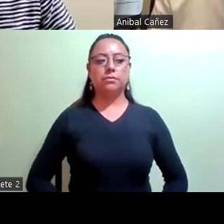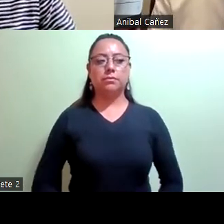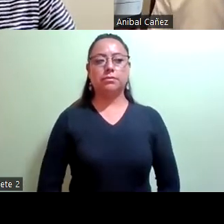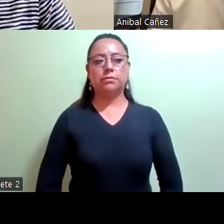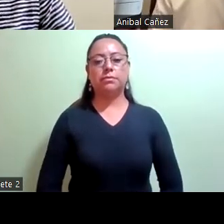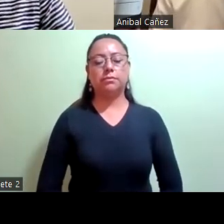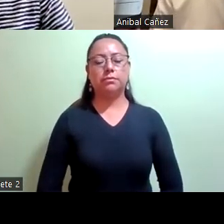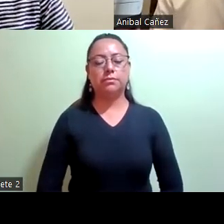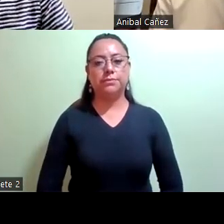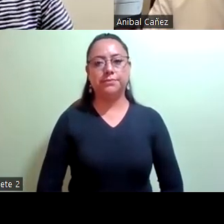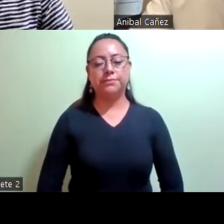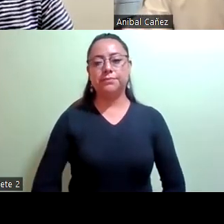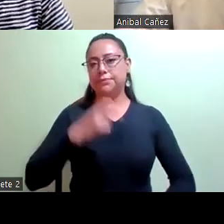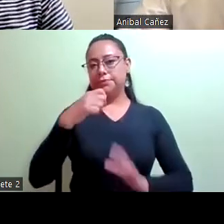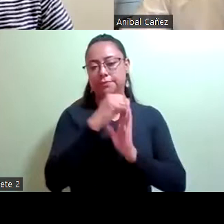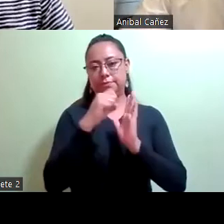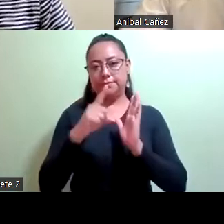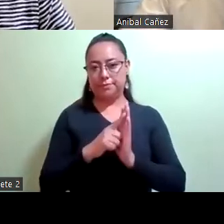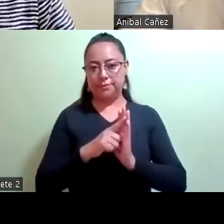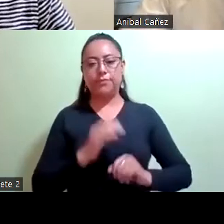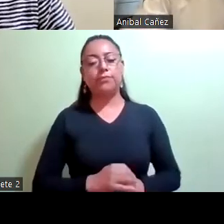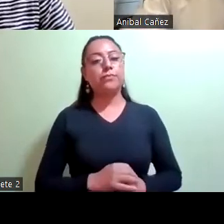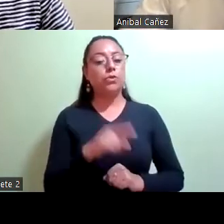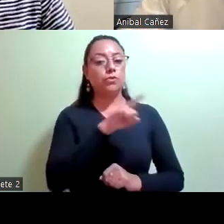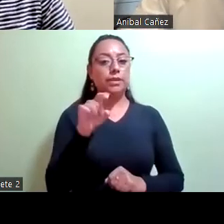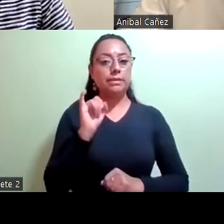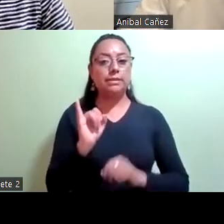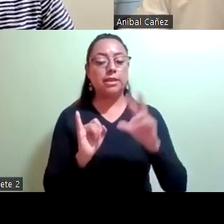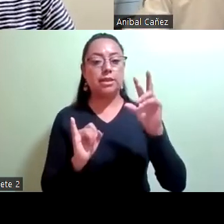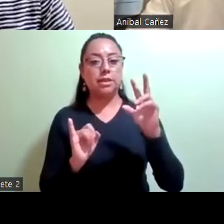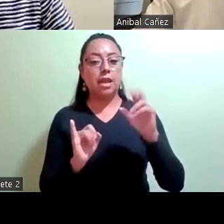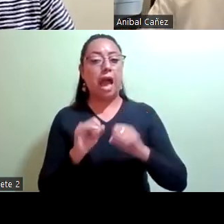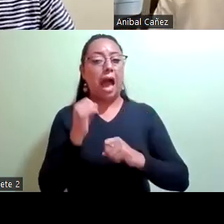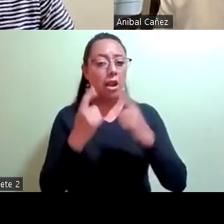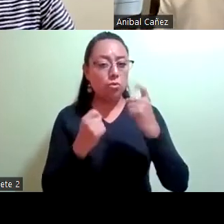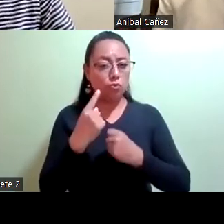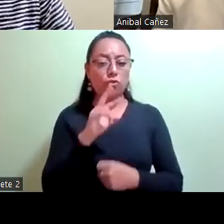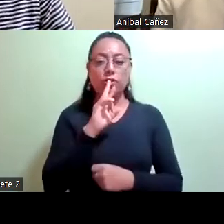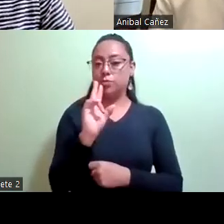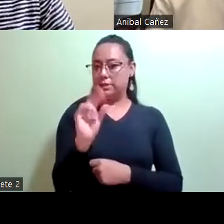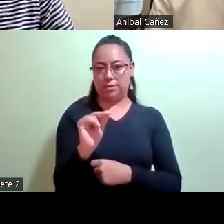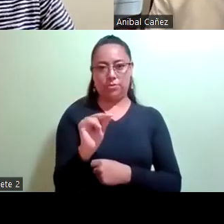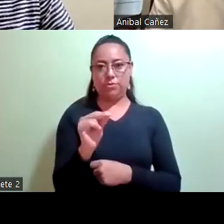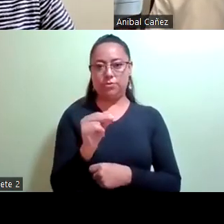Se somete la solicitud. Si hay alguien en contra, a favor de comentarlo.